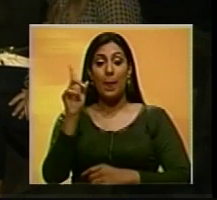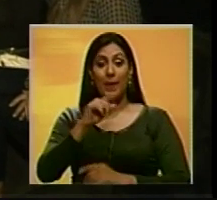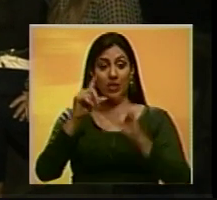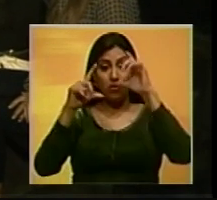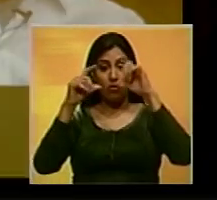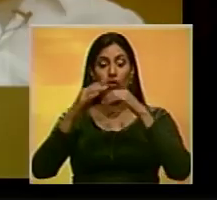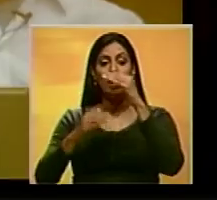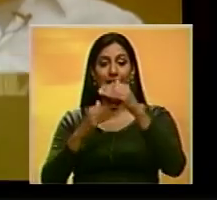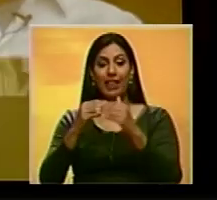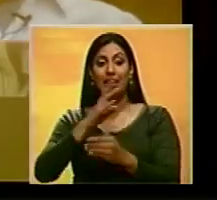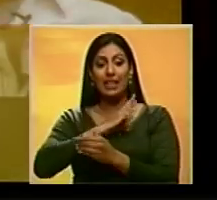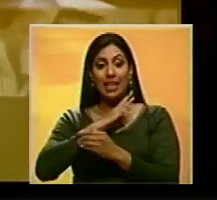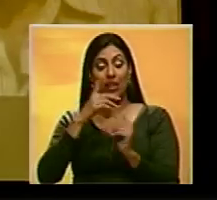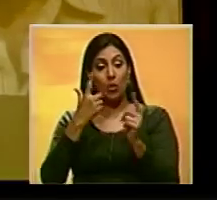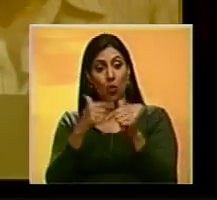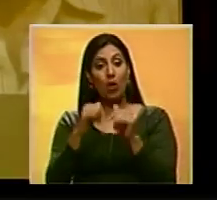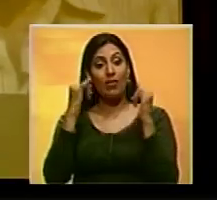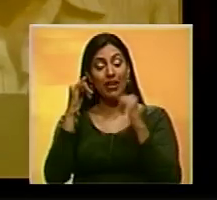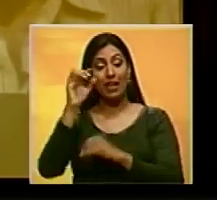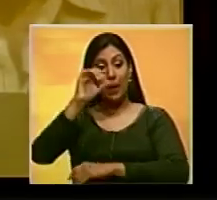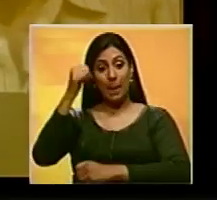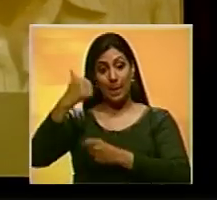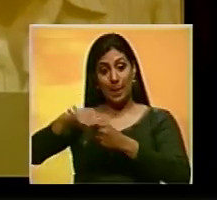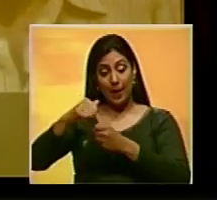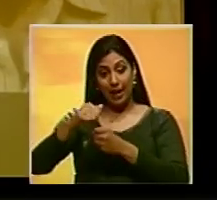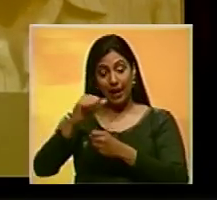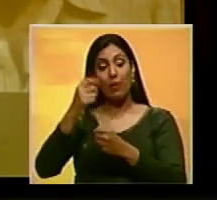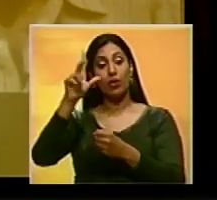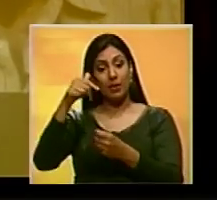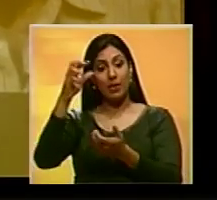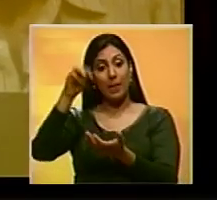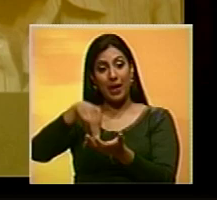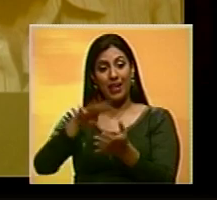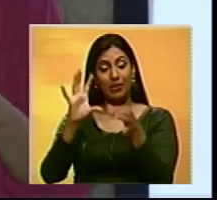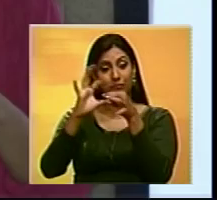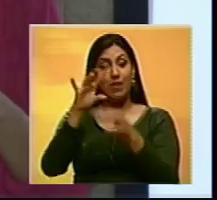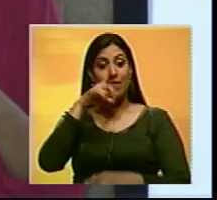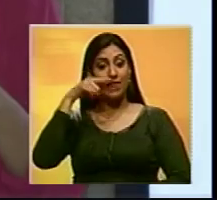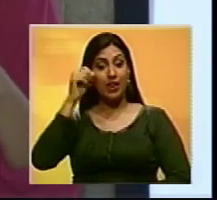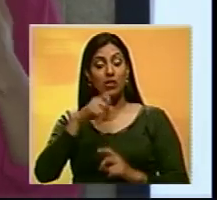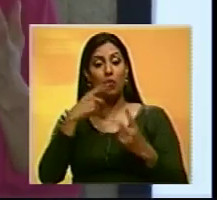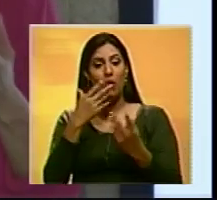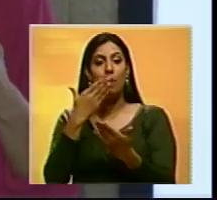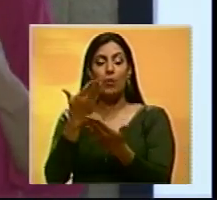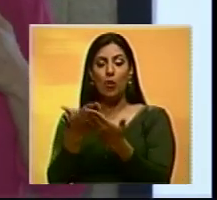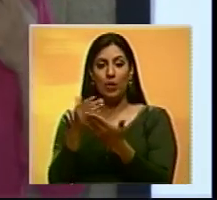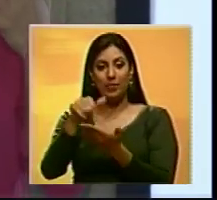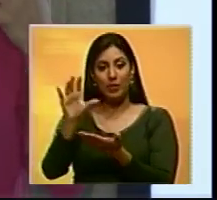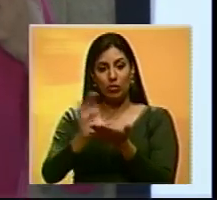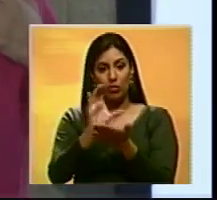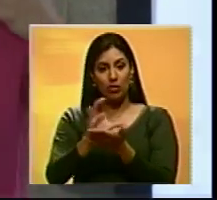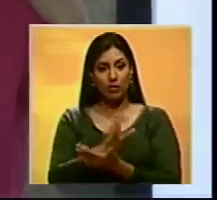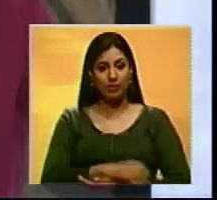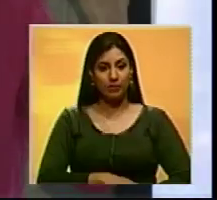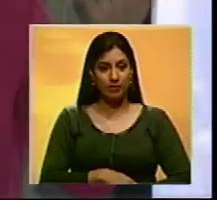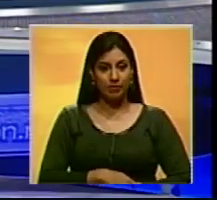Foto adelantaron que se celebrará también en Maracay y Maracaibo gracias a las alianzas francesas presentes en estas